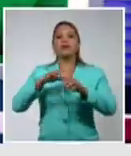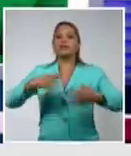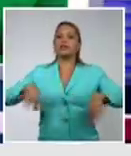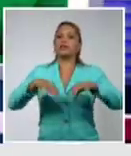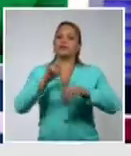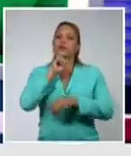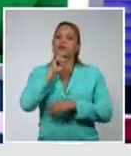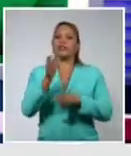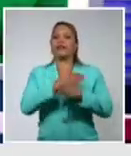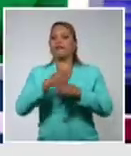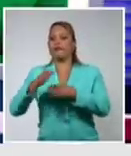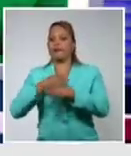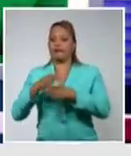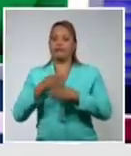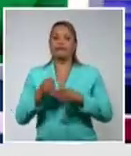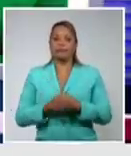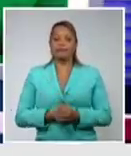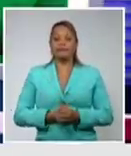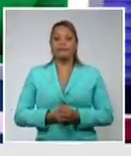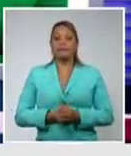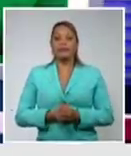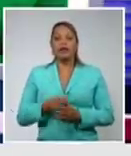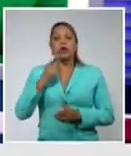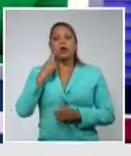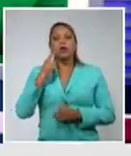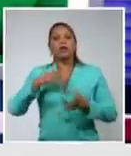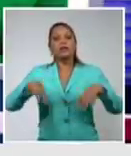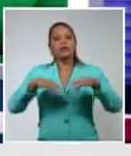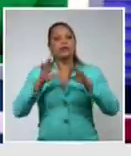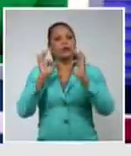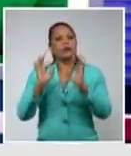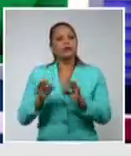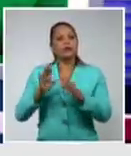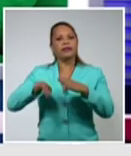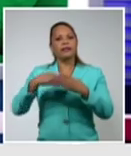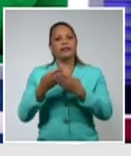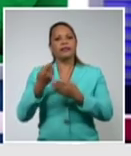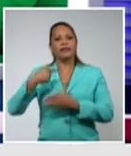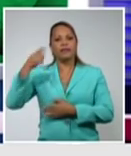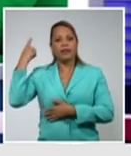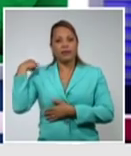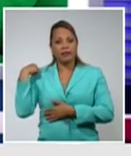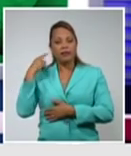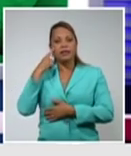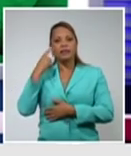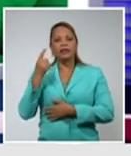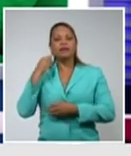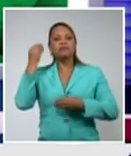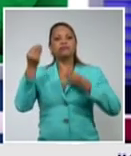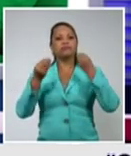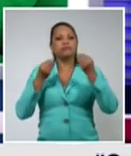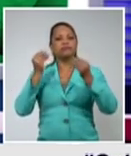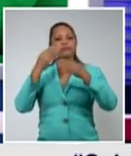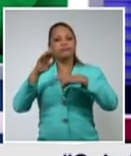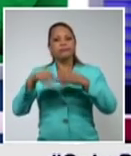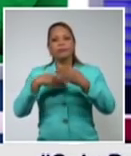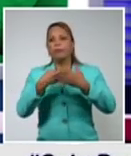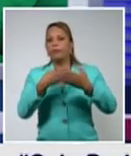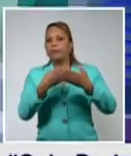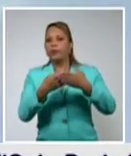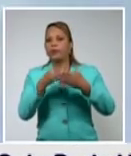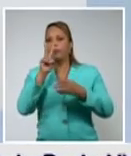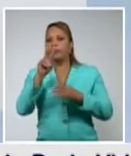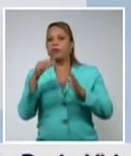diferente. Con este comportamiento en el día de ayer, pues ya se han analizado